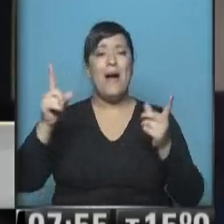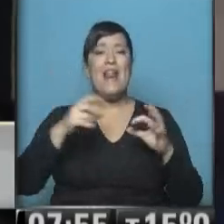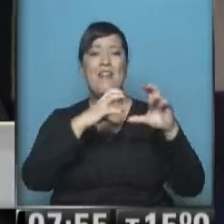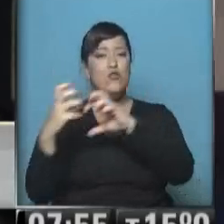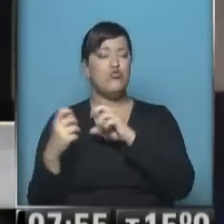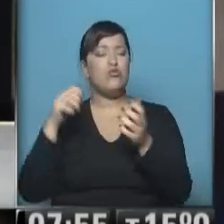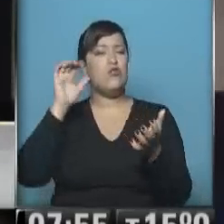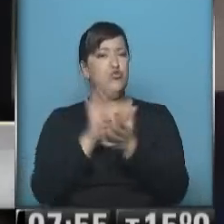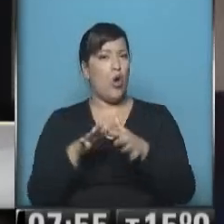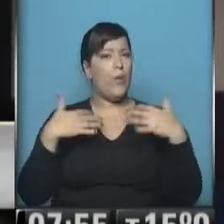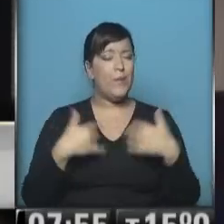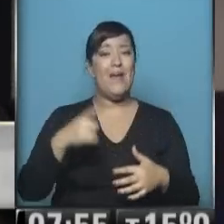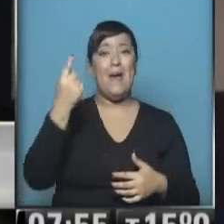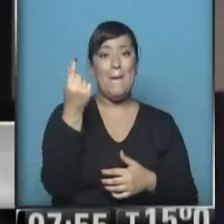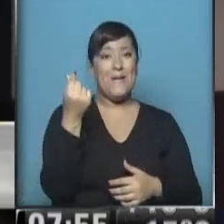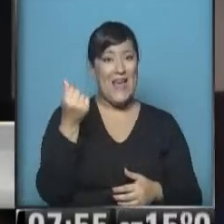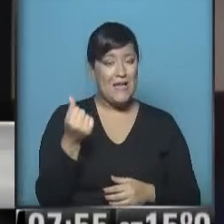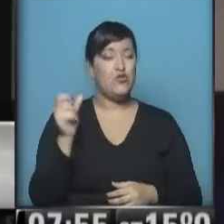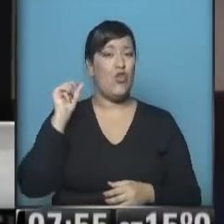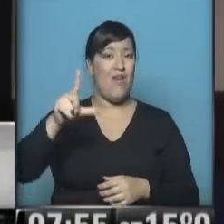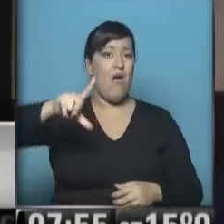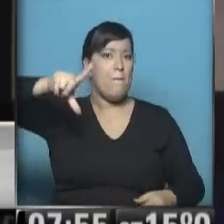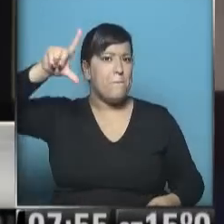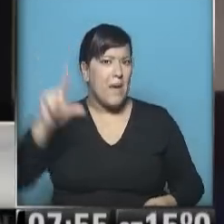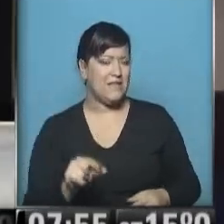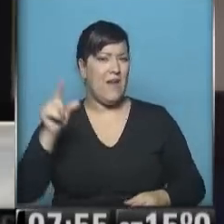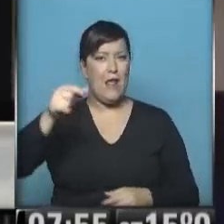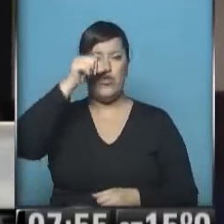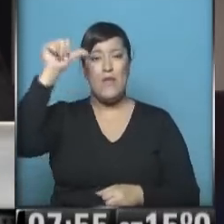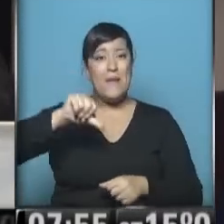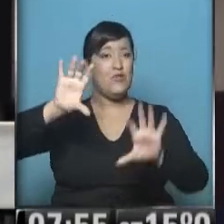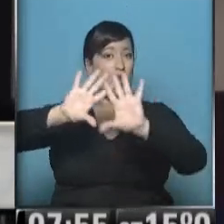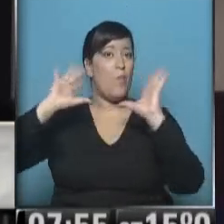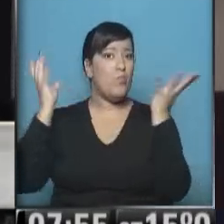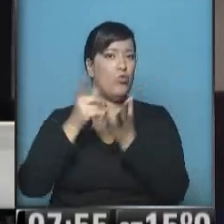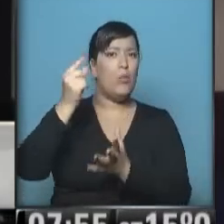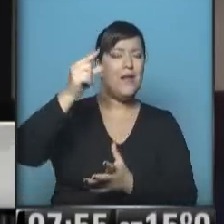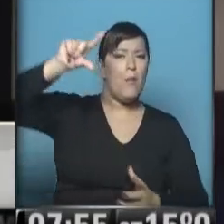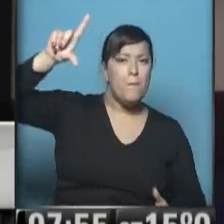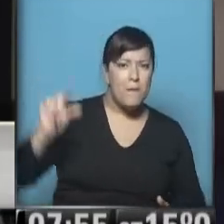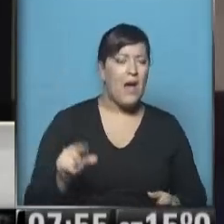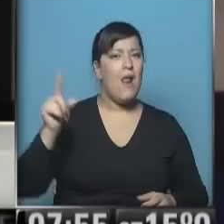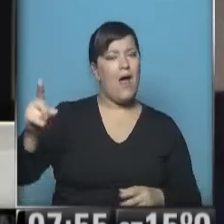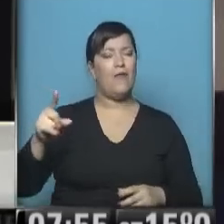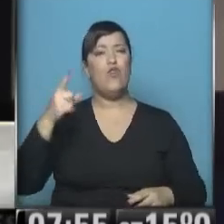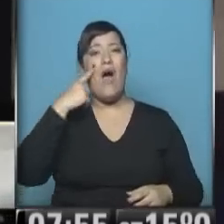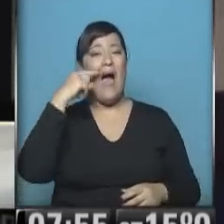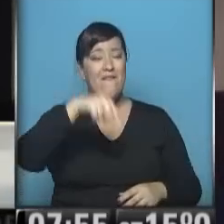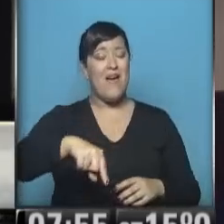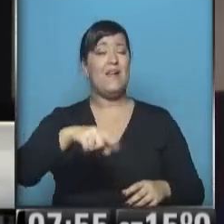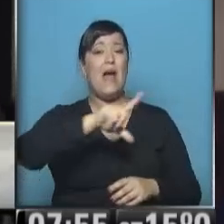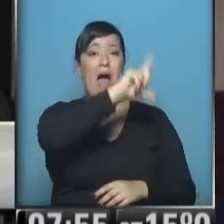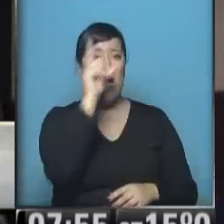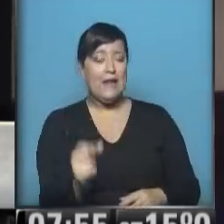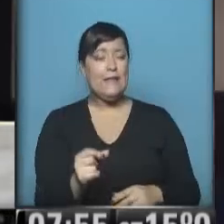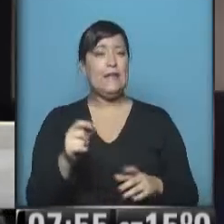impacto del precio o de la caída del precio del petróleo a nivel internacional se iba a reflejar o no se iba a reflejar internamente